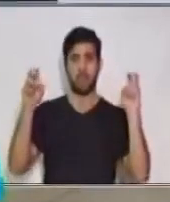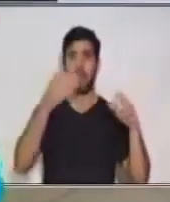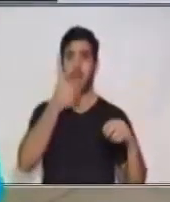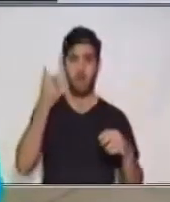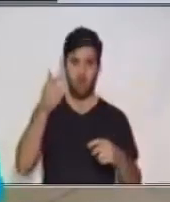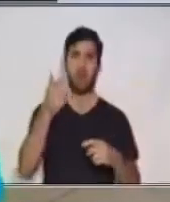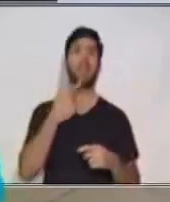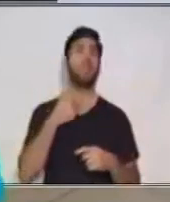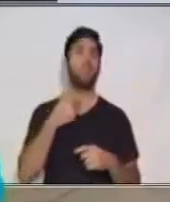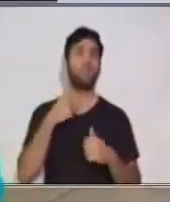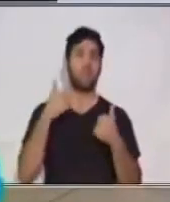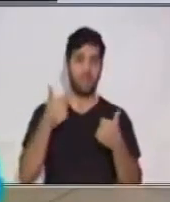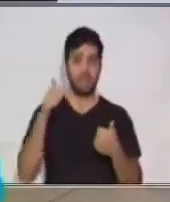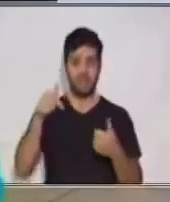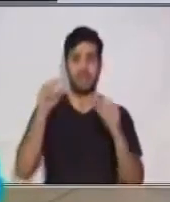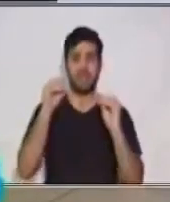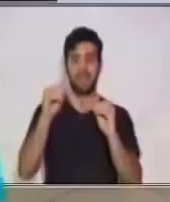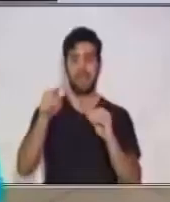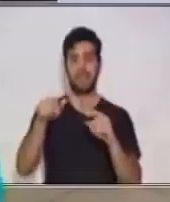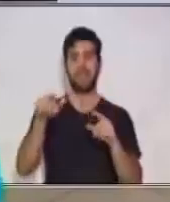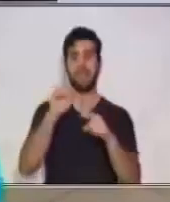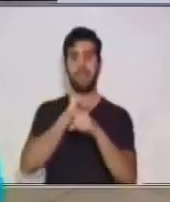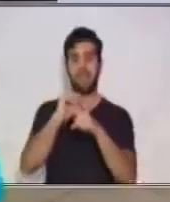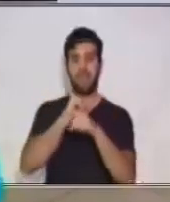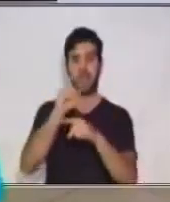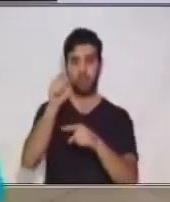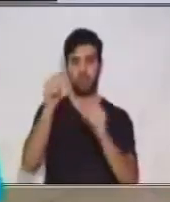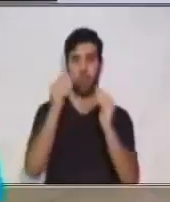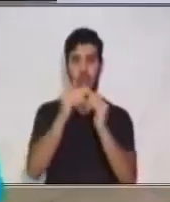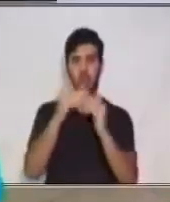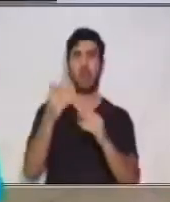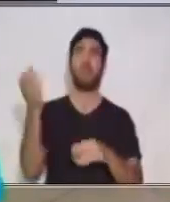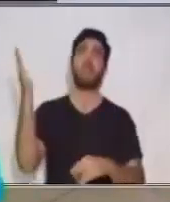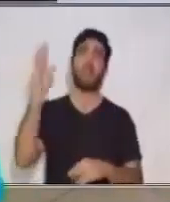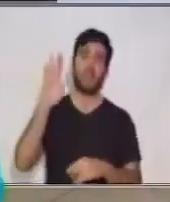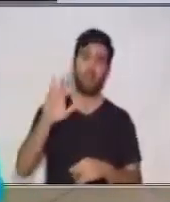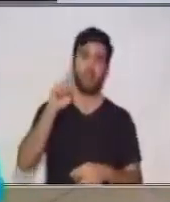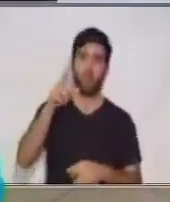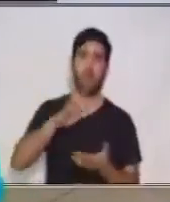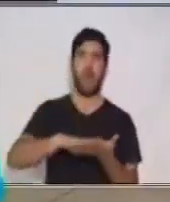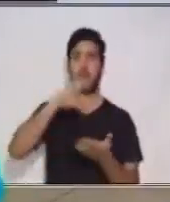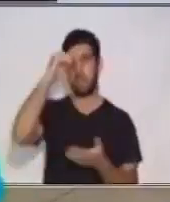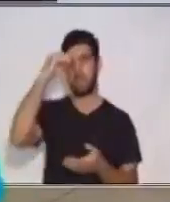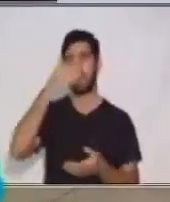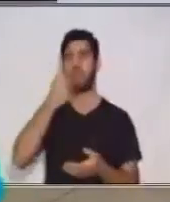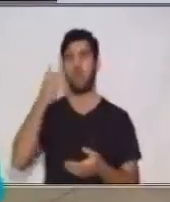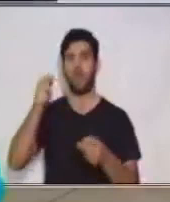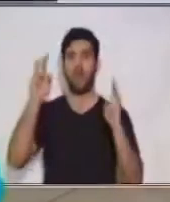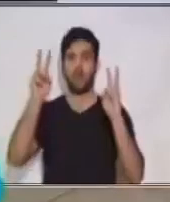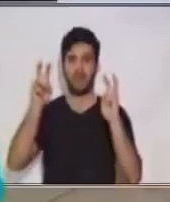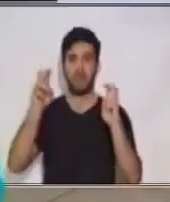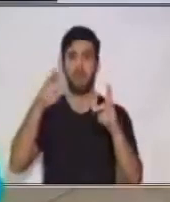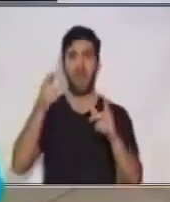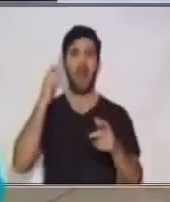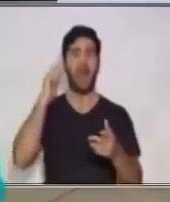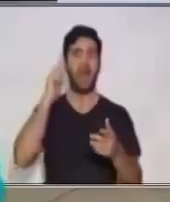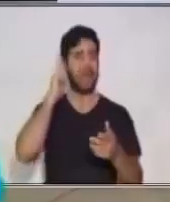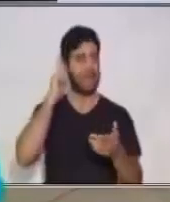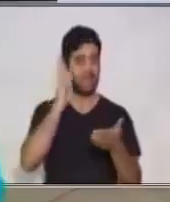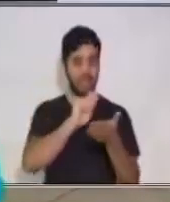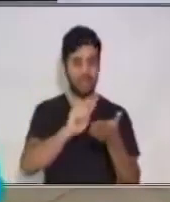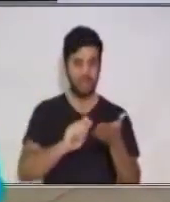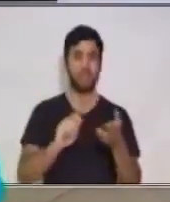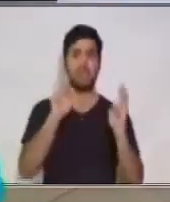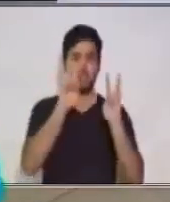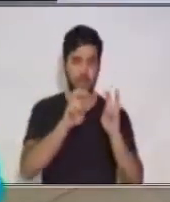ustedes puedan hacer estos ejercicios en casa para que se les pueda facilitar la clasificación de un análisis posiblemente en la sintaxis, que